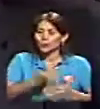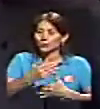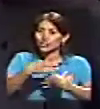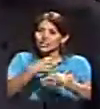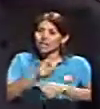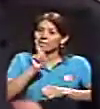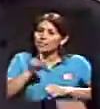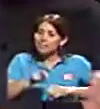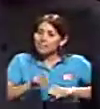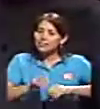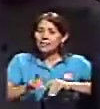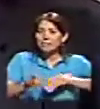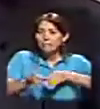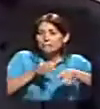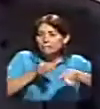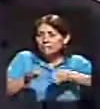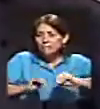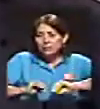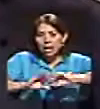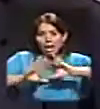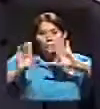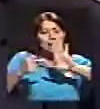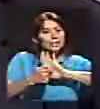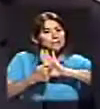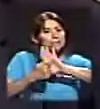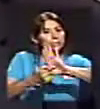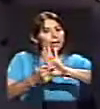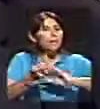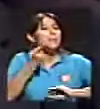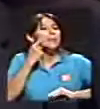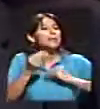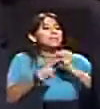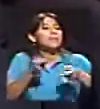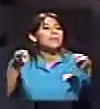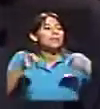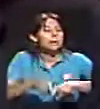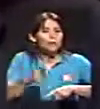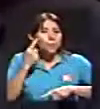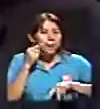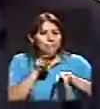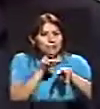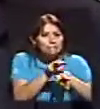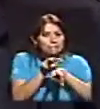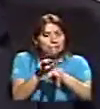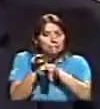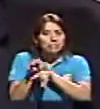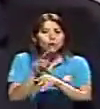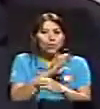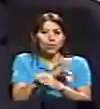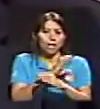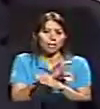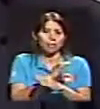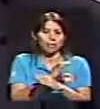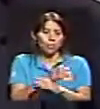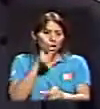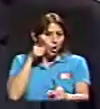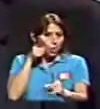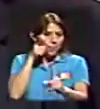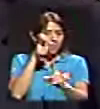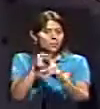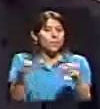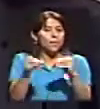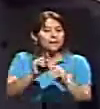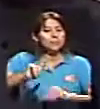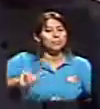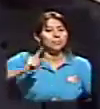muy claros, la valoración de esos títulos a efecto de que pueda estarse cuidando el fin último que es